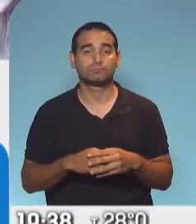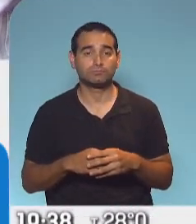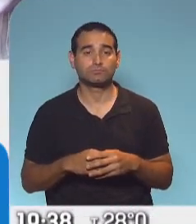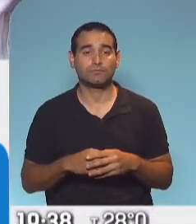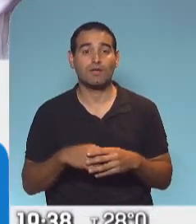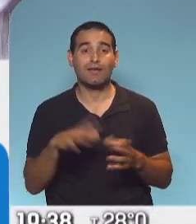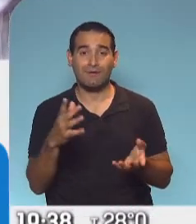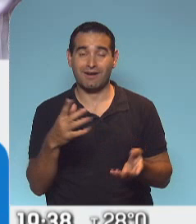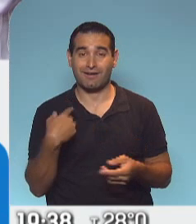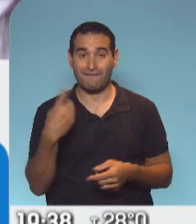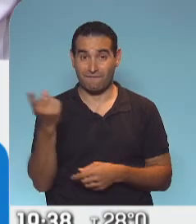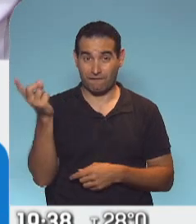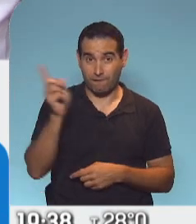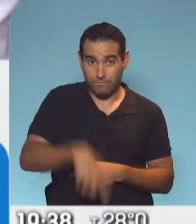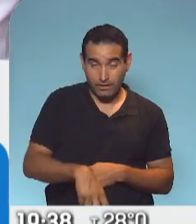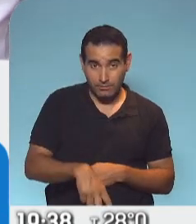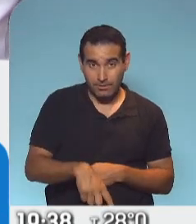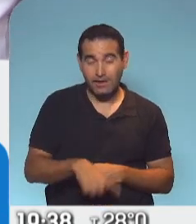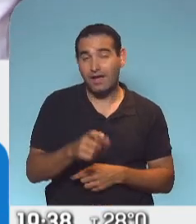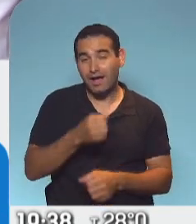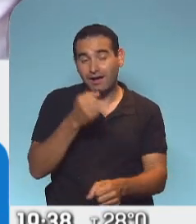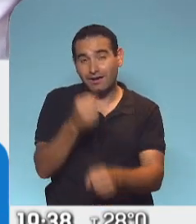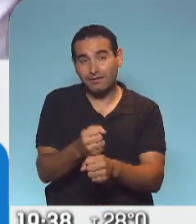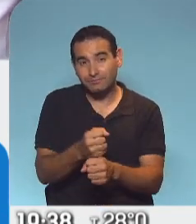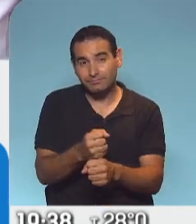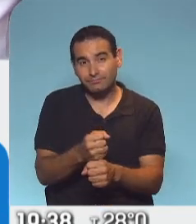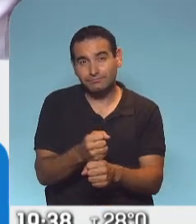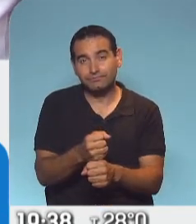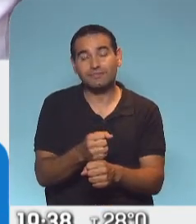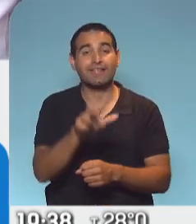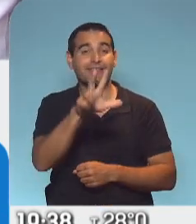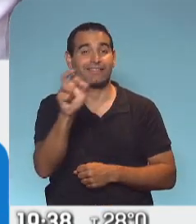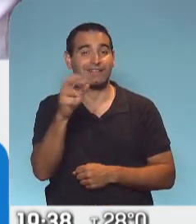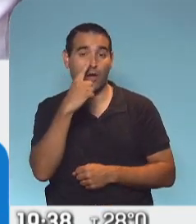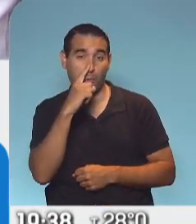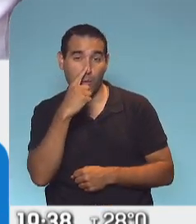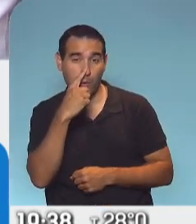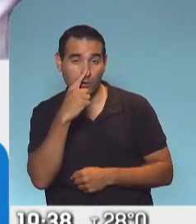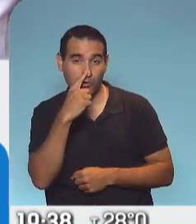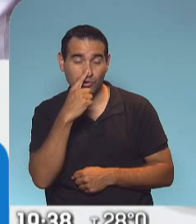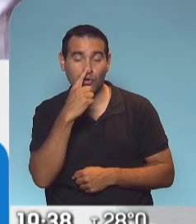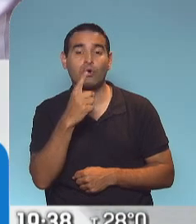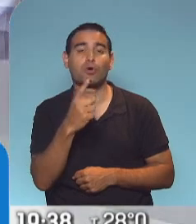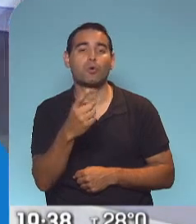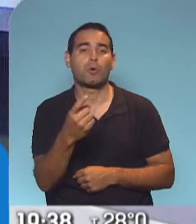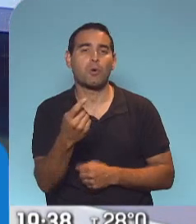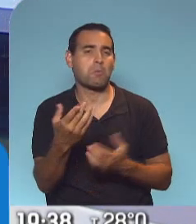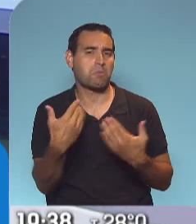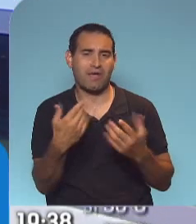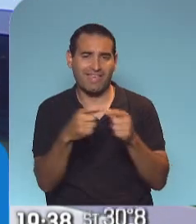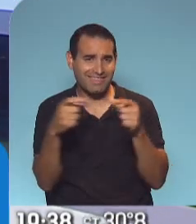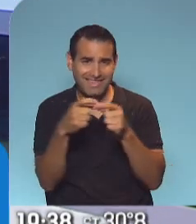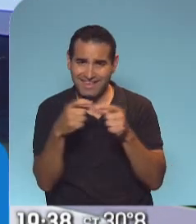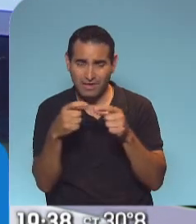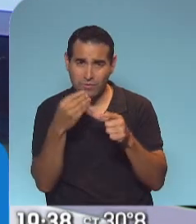Para volver en hasta el 30 de junio pueden cualquier ticket que